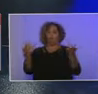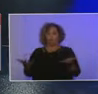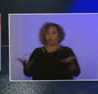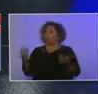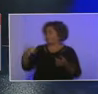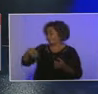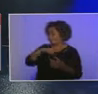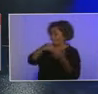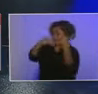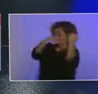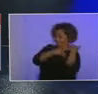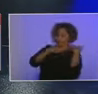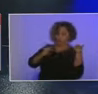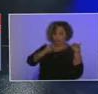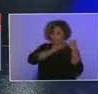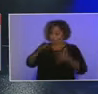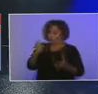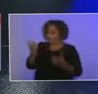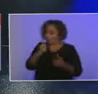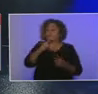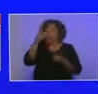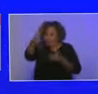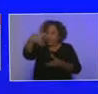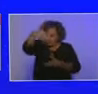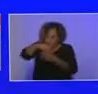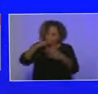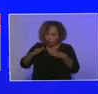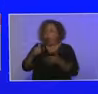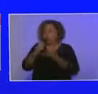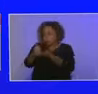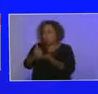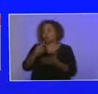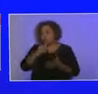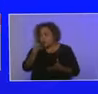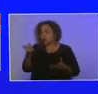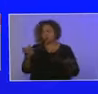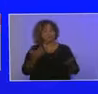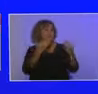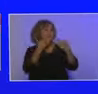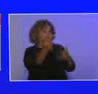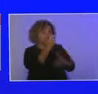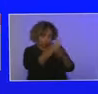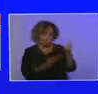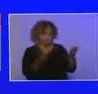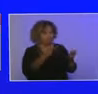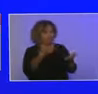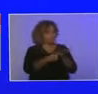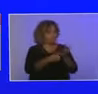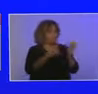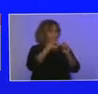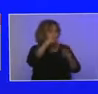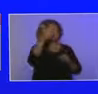¿verdad? Que somos los que estamos ahí ayudando, realmente. Bueno, gracias a los dos. Los sigo llamando para seguir conversando.